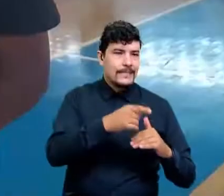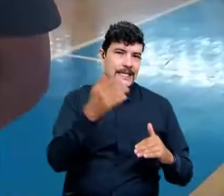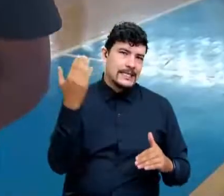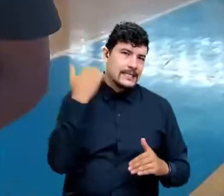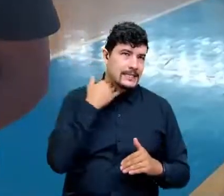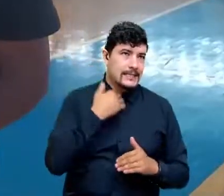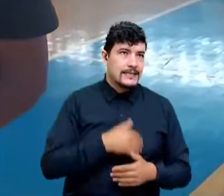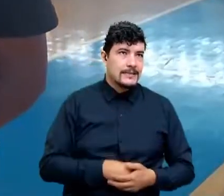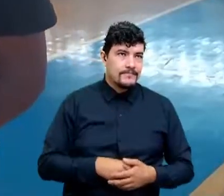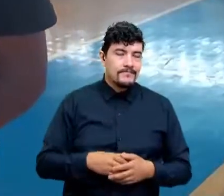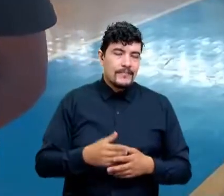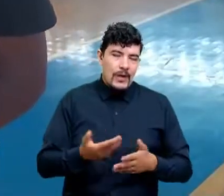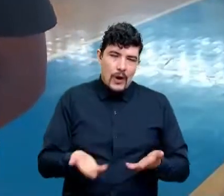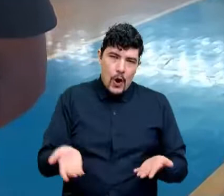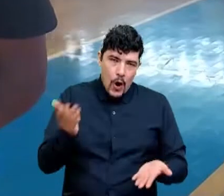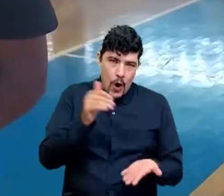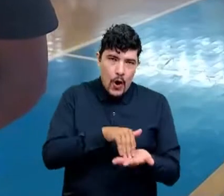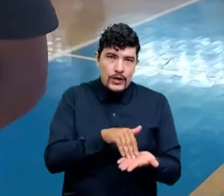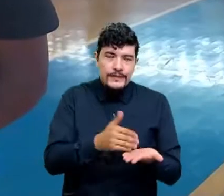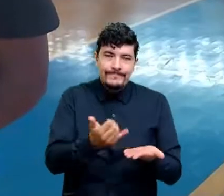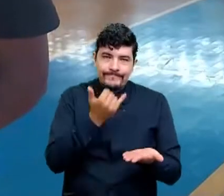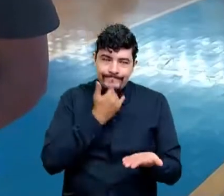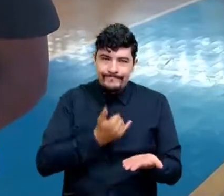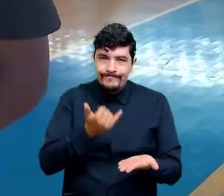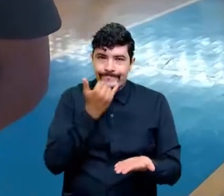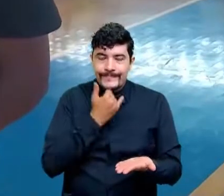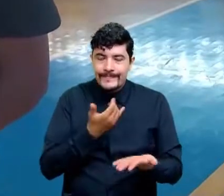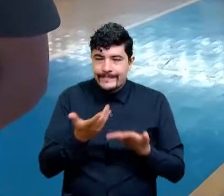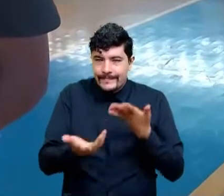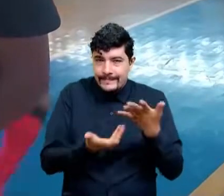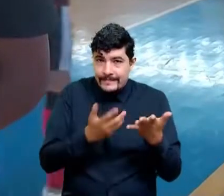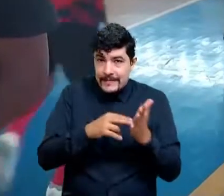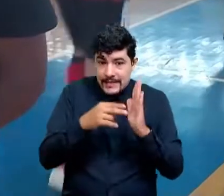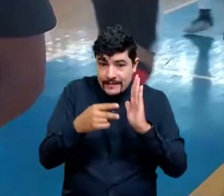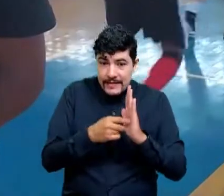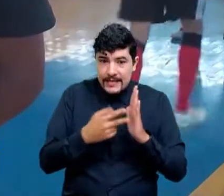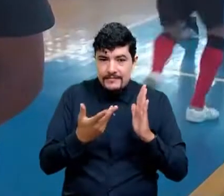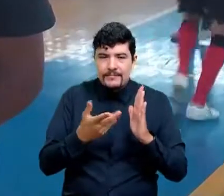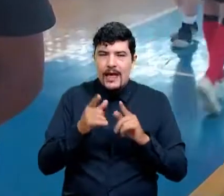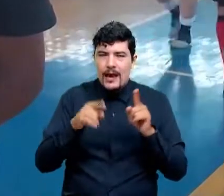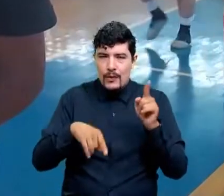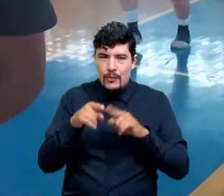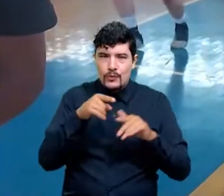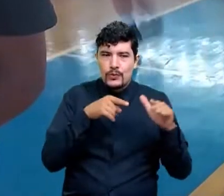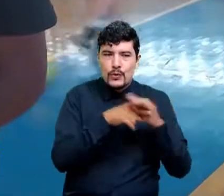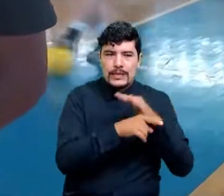Cometimos otra vez errores que nos significó algunos goles, pero